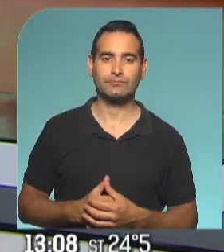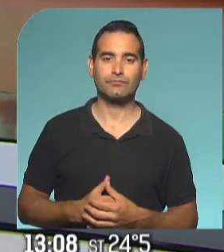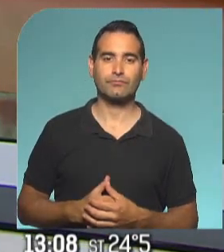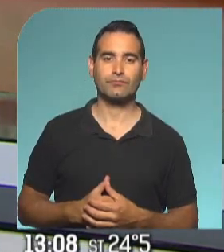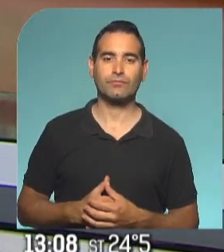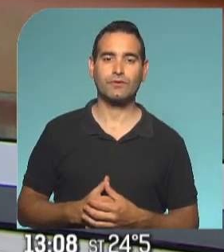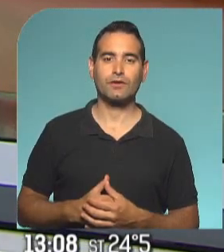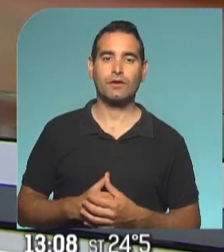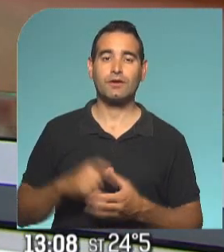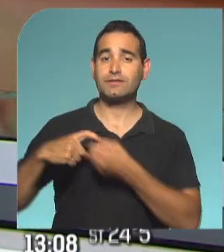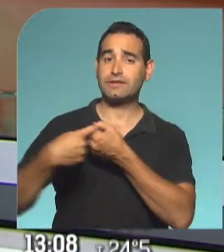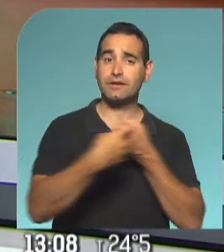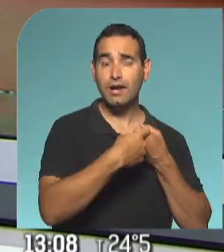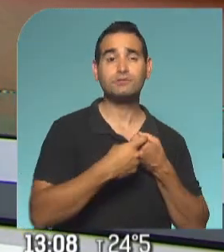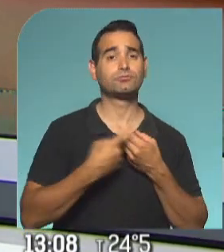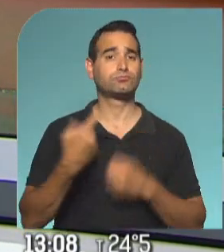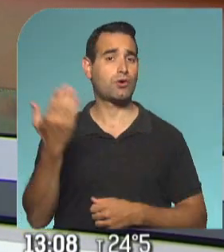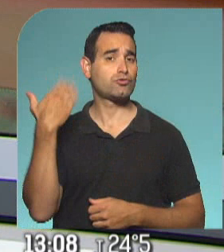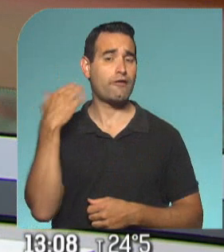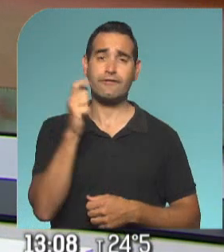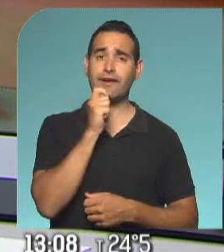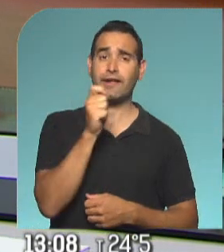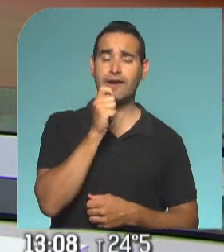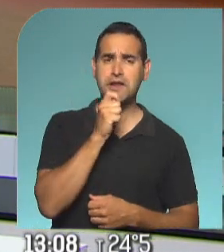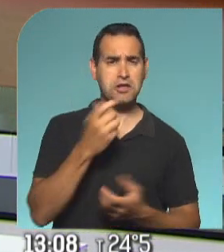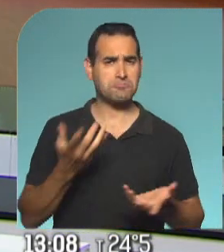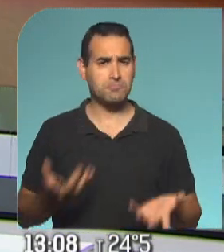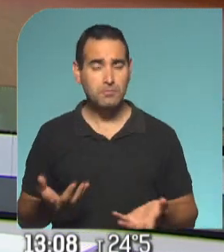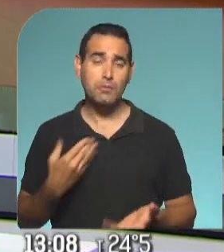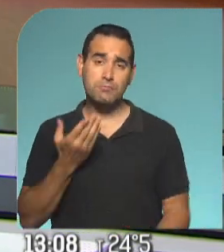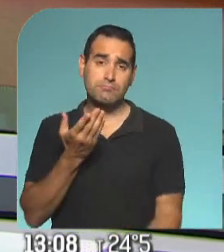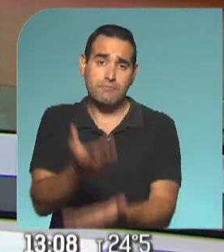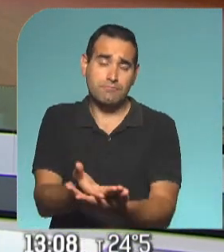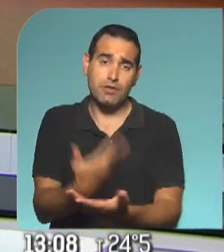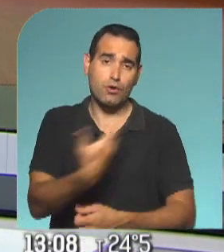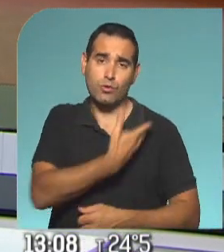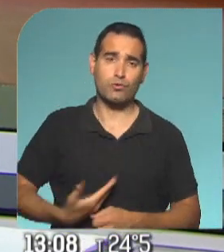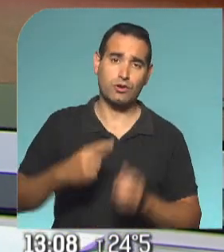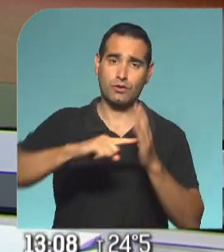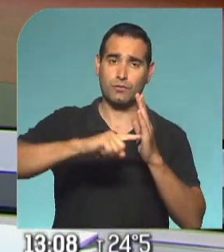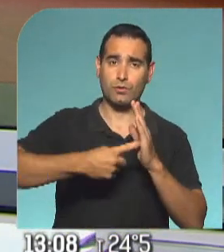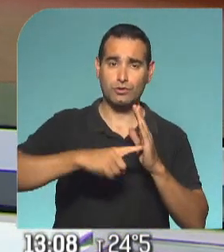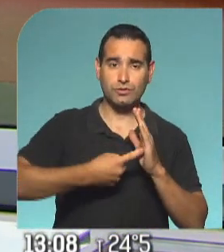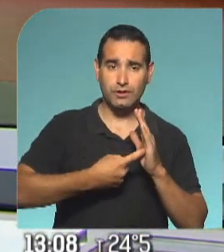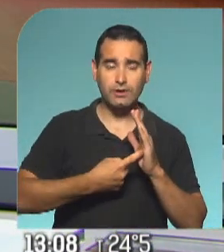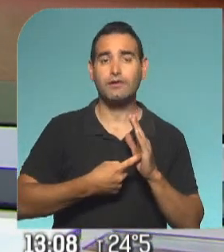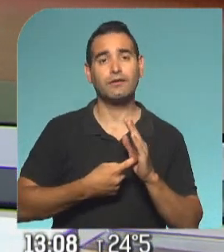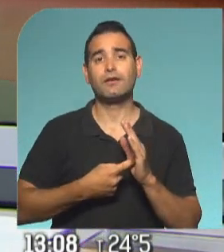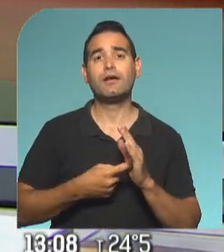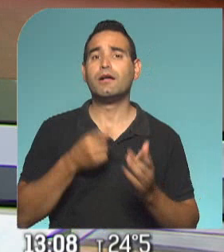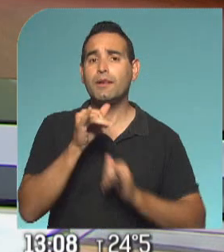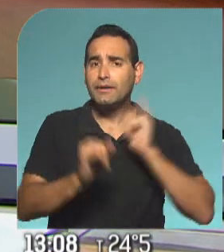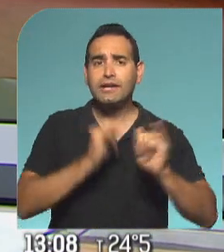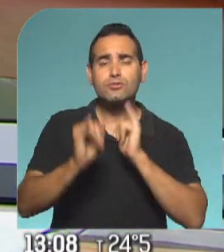organizaciones sindicales ofrecieron una conferencia de prensa porque están exigiendo que el gobierno de la ciudad de Buenos Aires dé